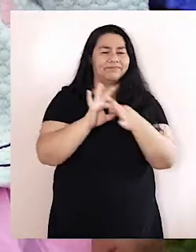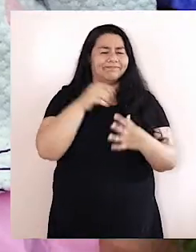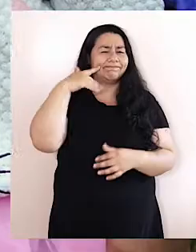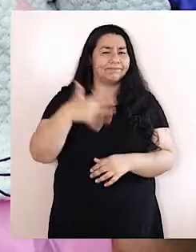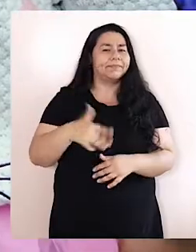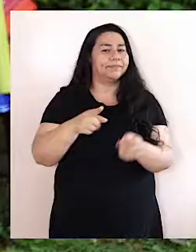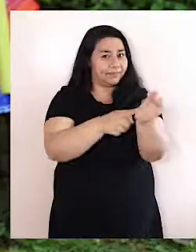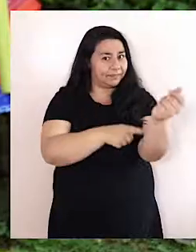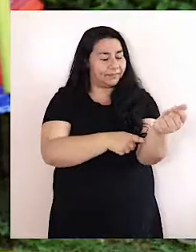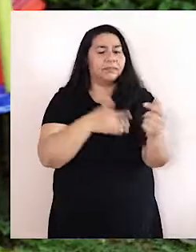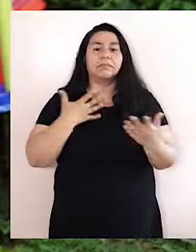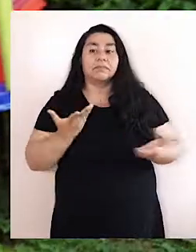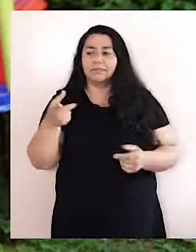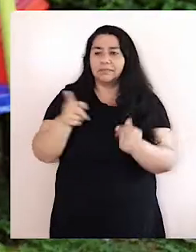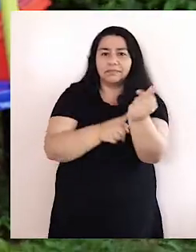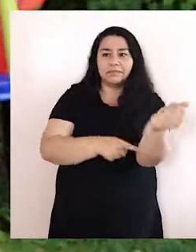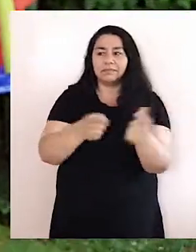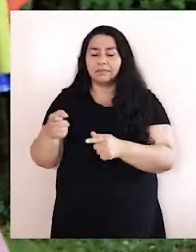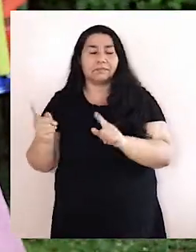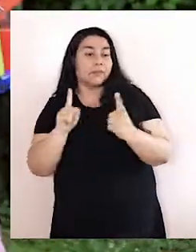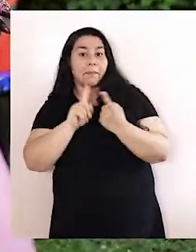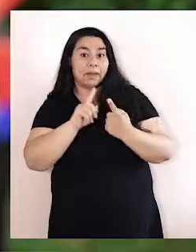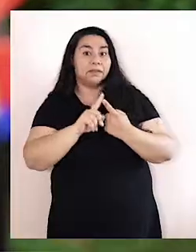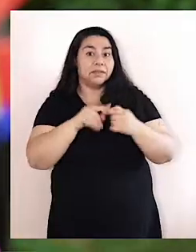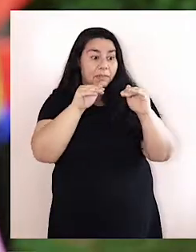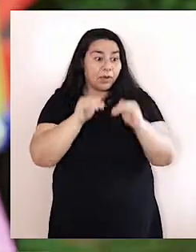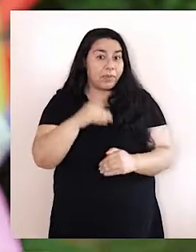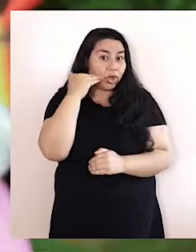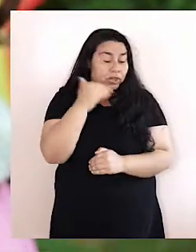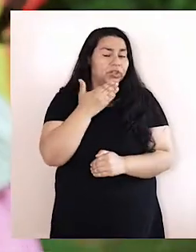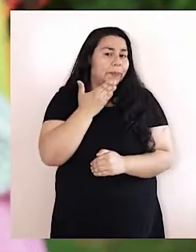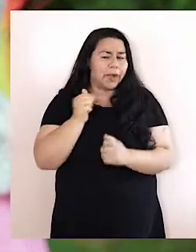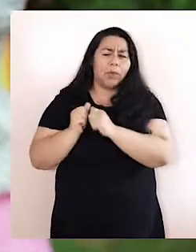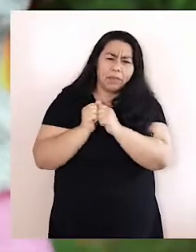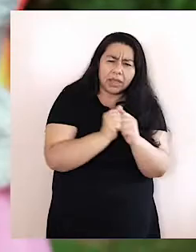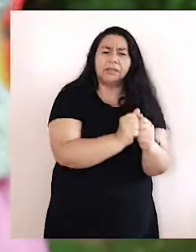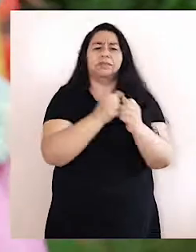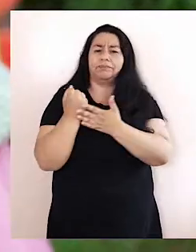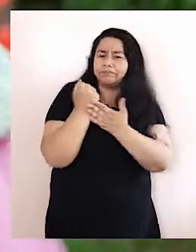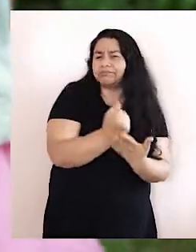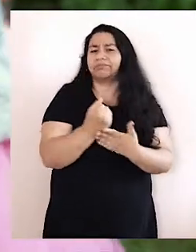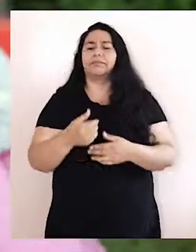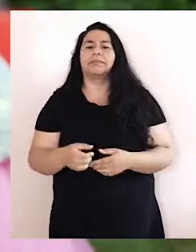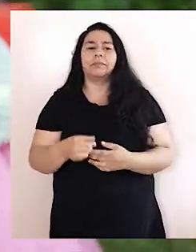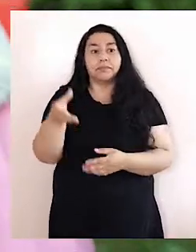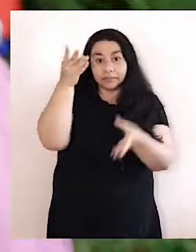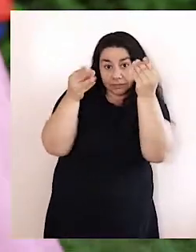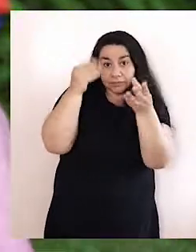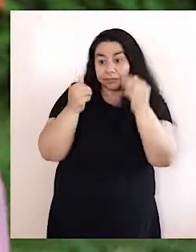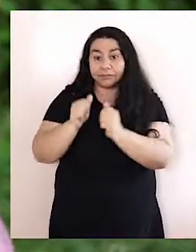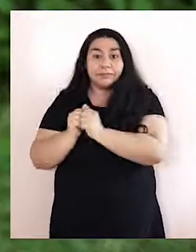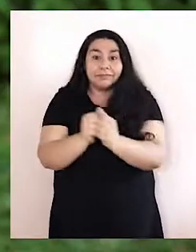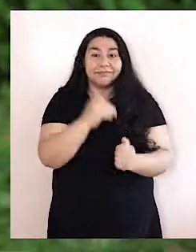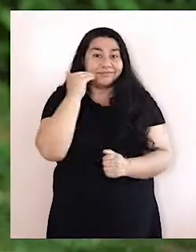importante con la familia, porque ellos fueron partícipes, tan partícipes como los niños, porque tuvieron que acompañarlos, tuvieron que ayudarlos. Aprendieron cosas con los